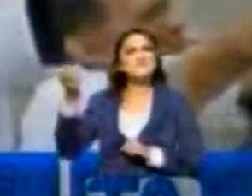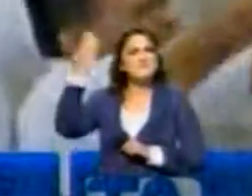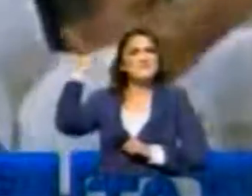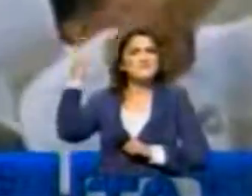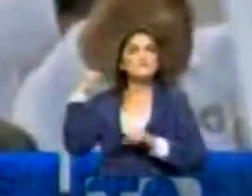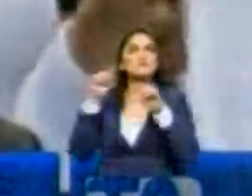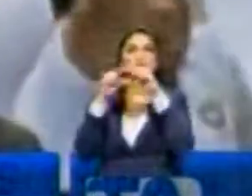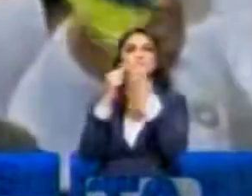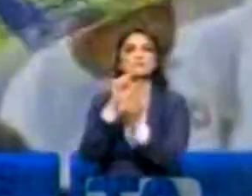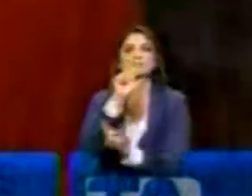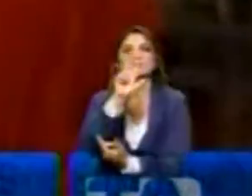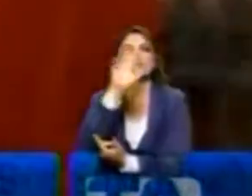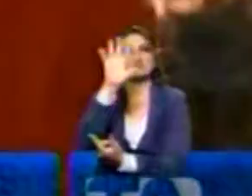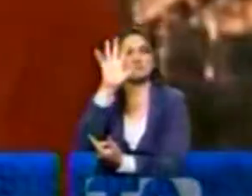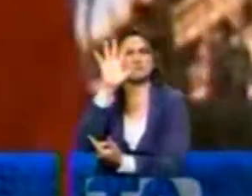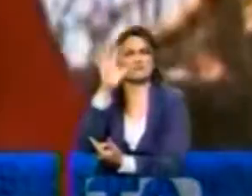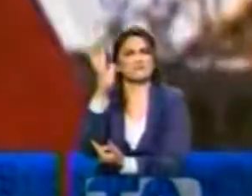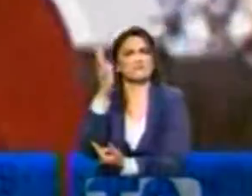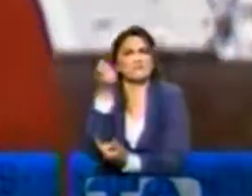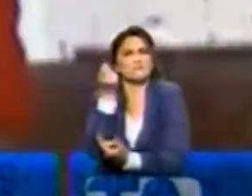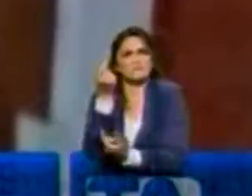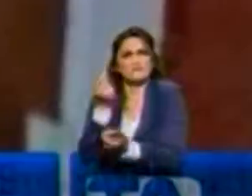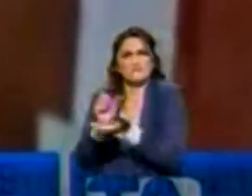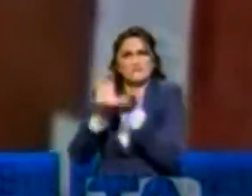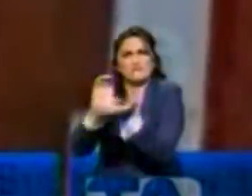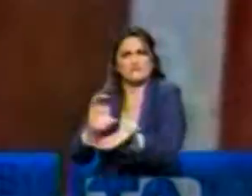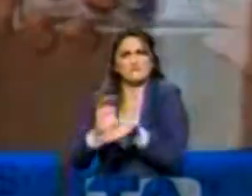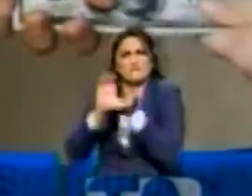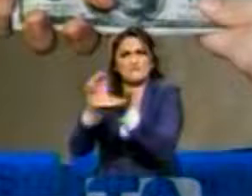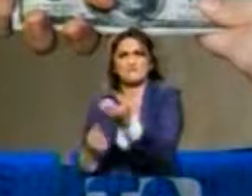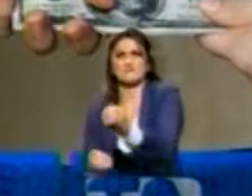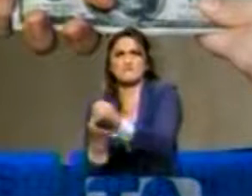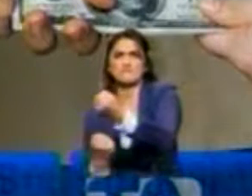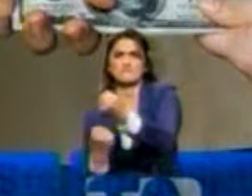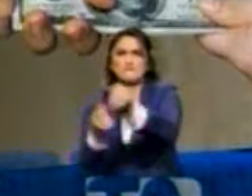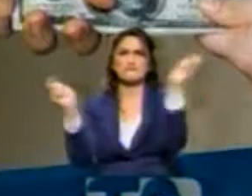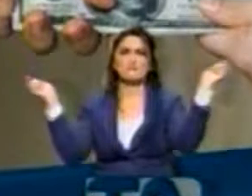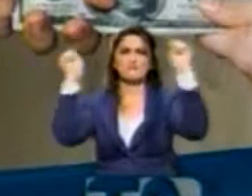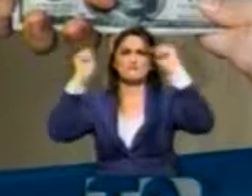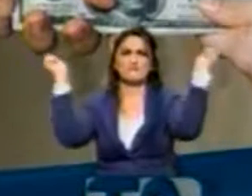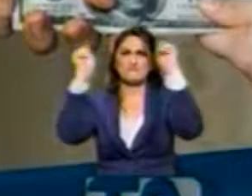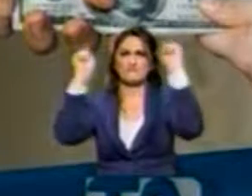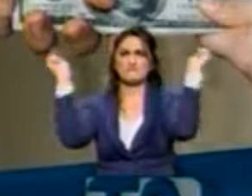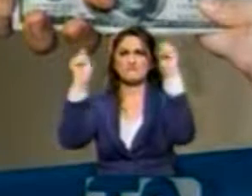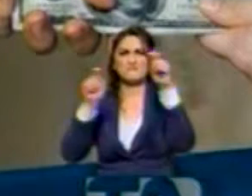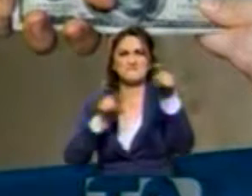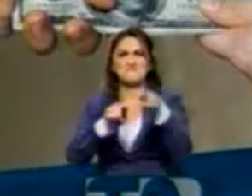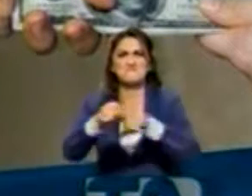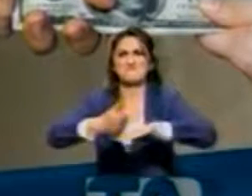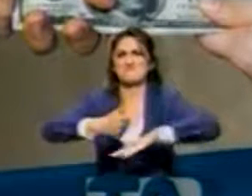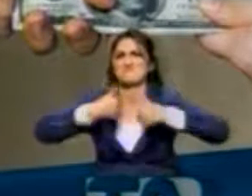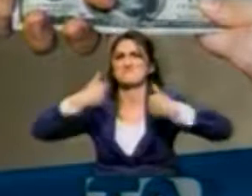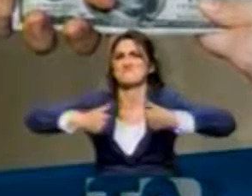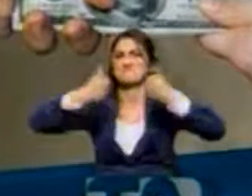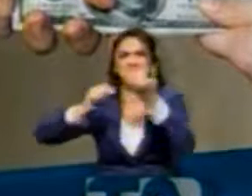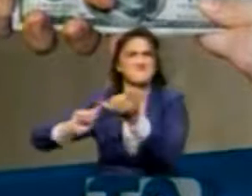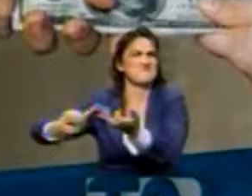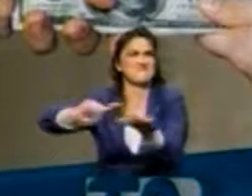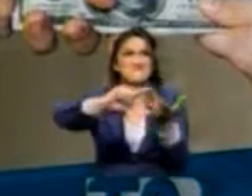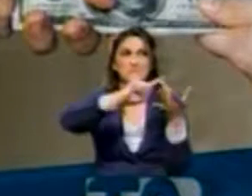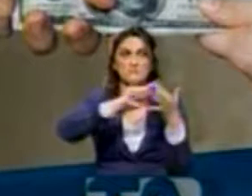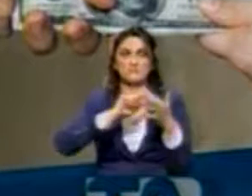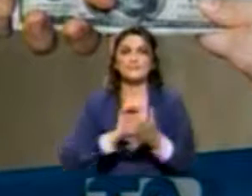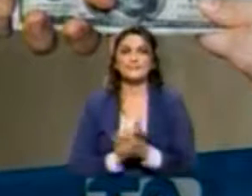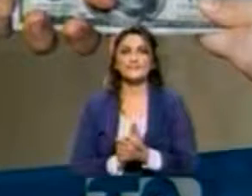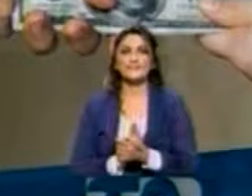País. El ex representante de la constructora Geraldo Luis Pereira de Souza rendirá su testimonio anticipado vía telemática